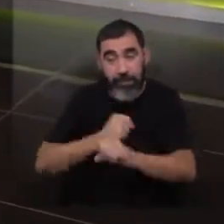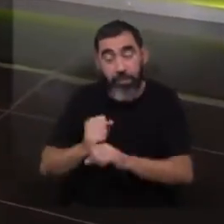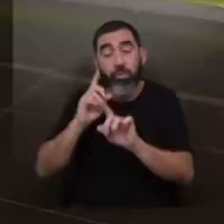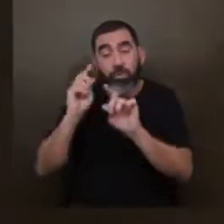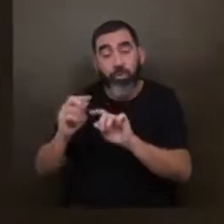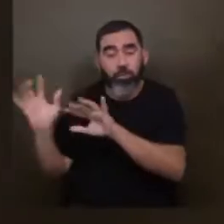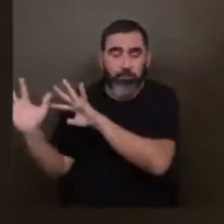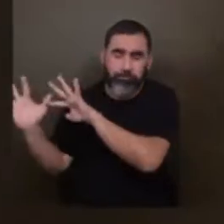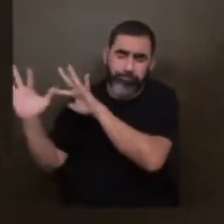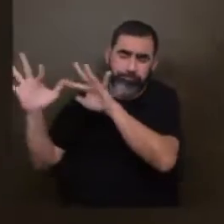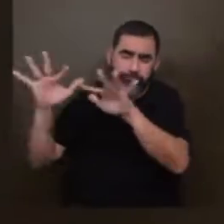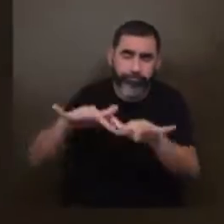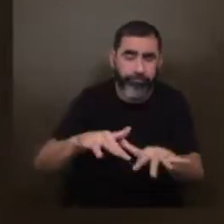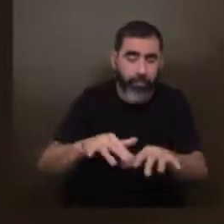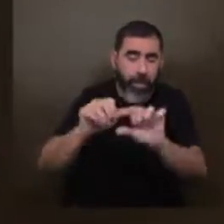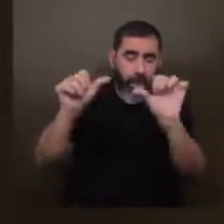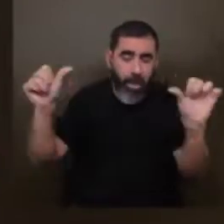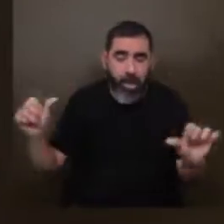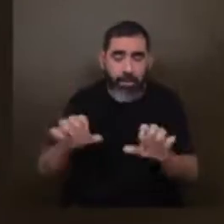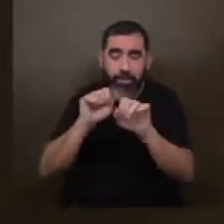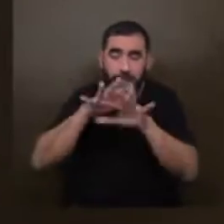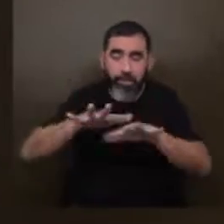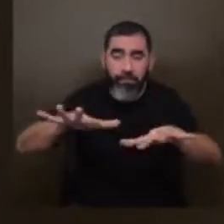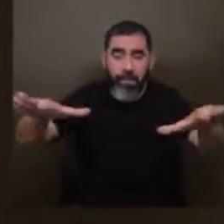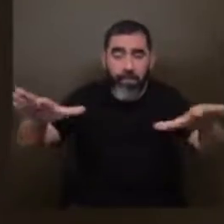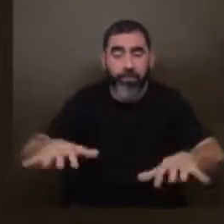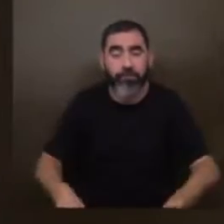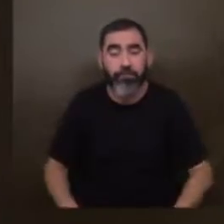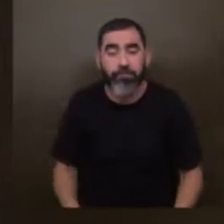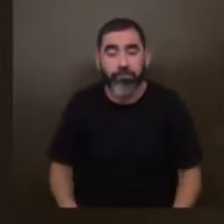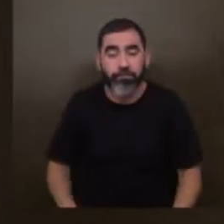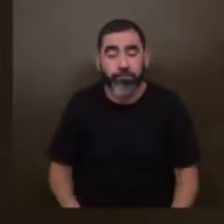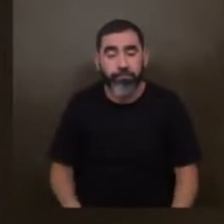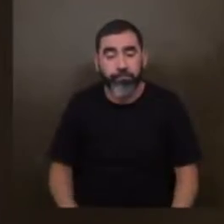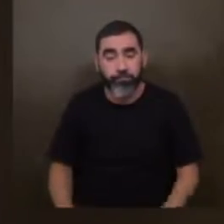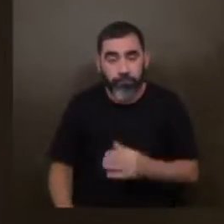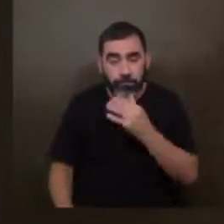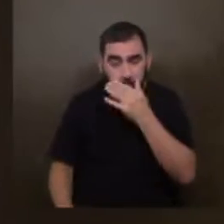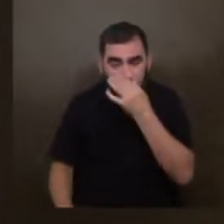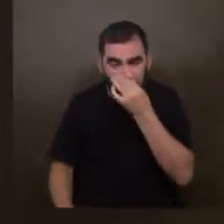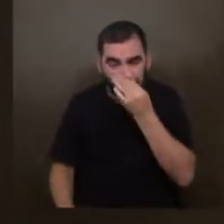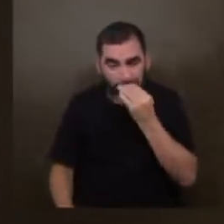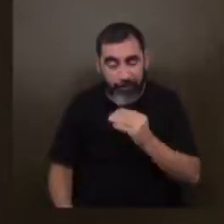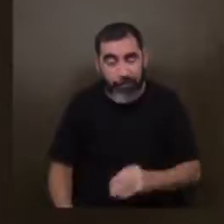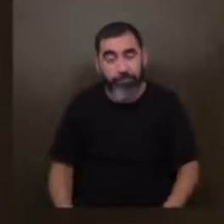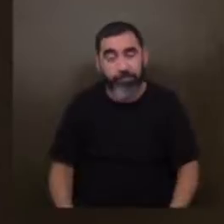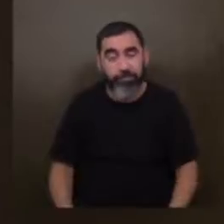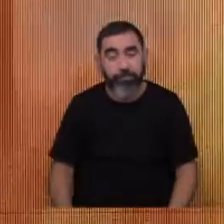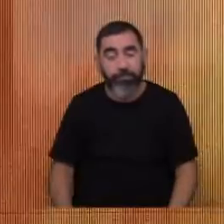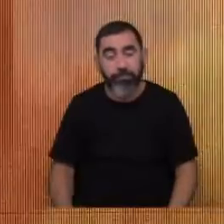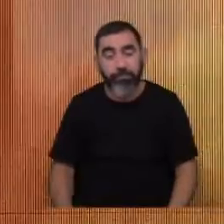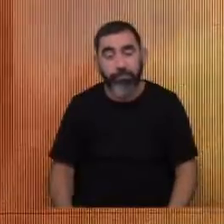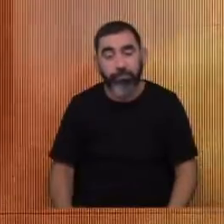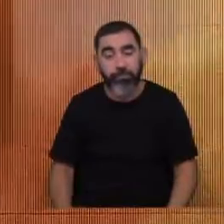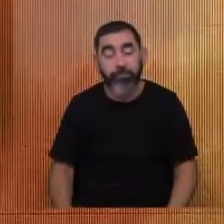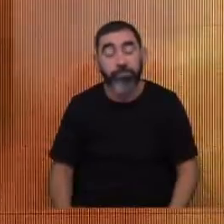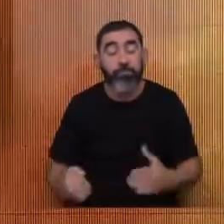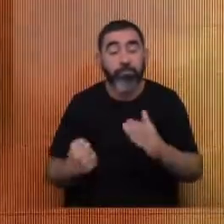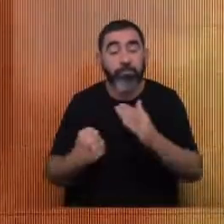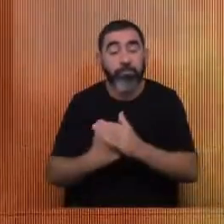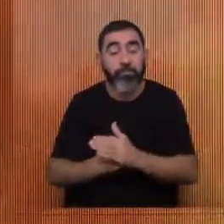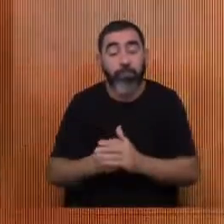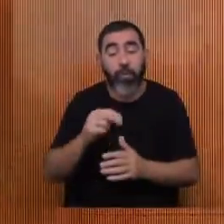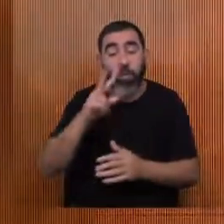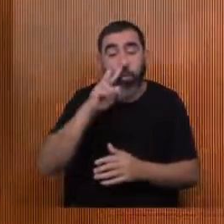el pico de este tipo de actividades de tormentas, ¿no? Geomagnéticas. Entonces, por ejemplo, un pico anterior fue en